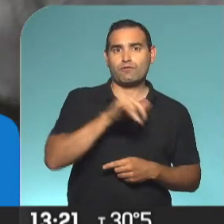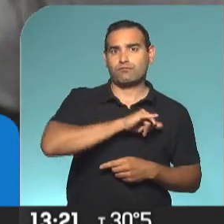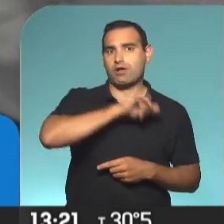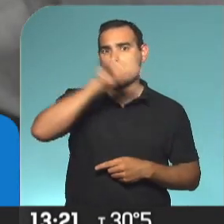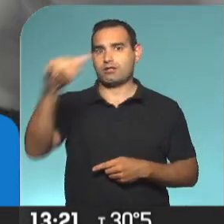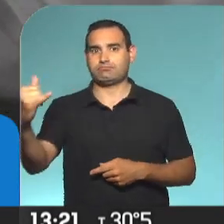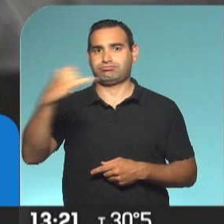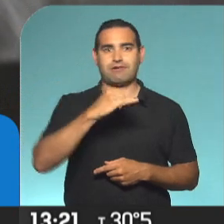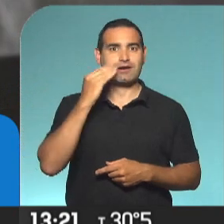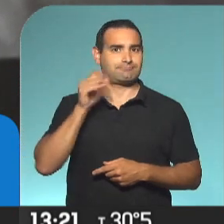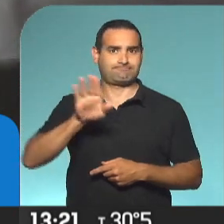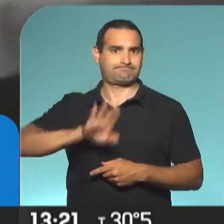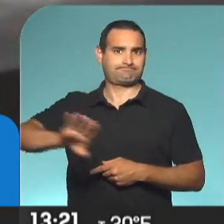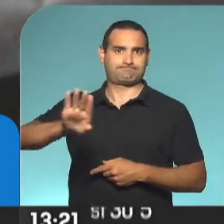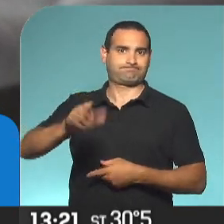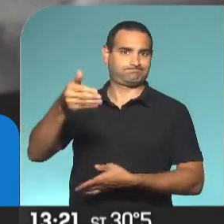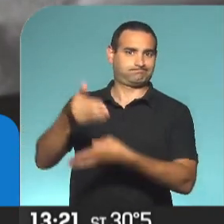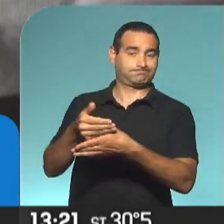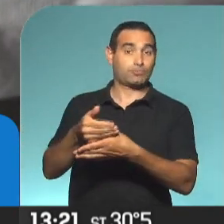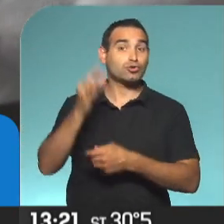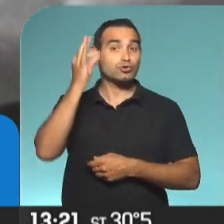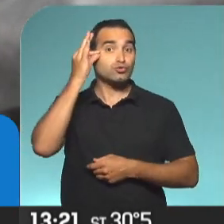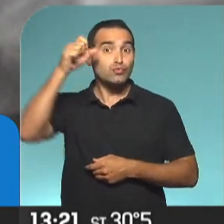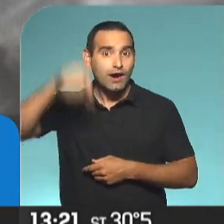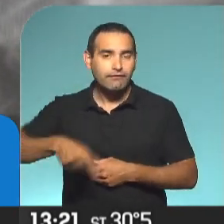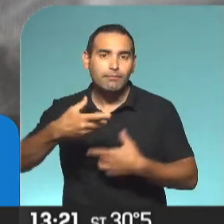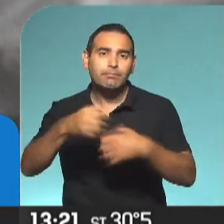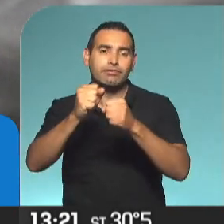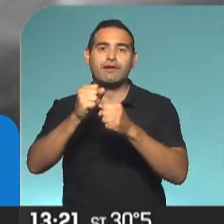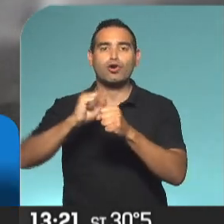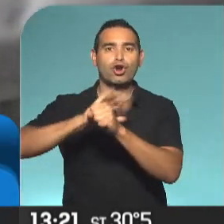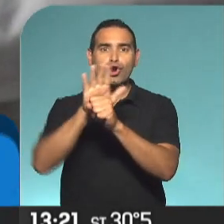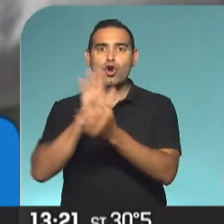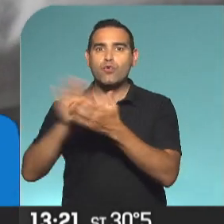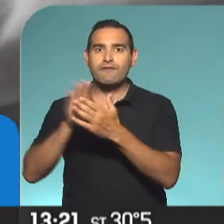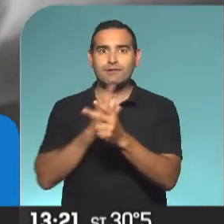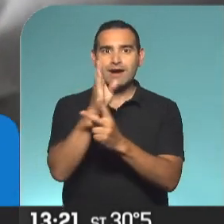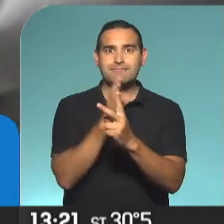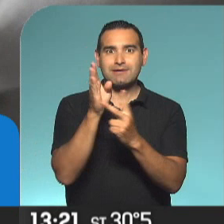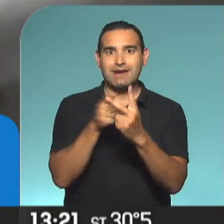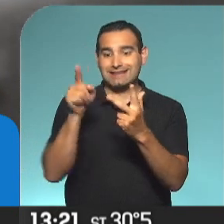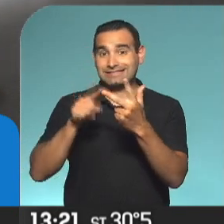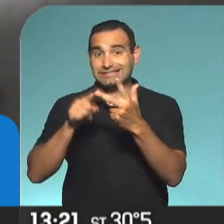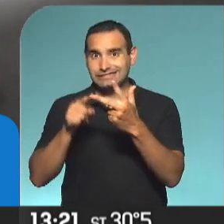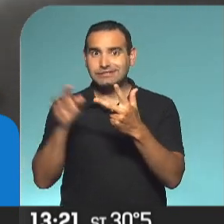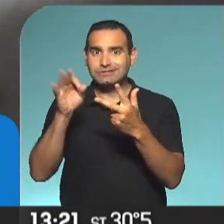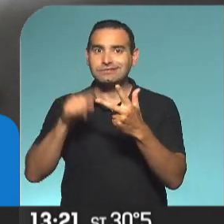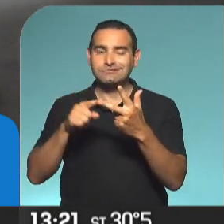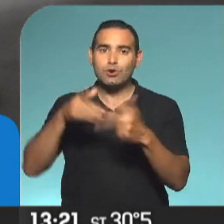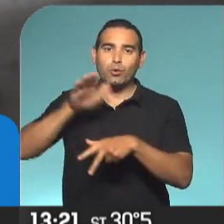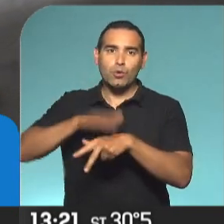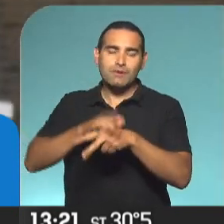Bretaña. A todo esto, Sudáfrica identificó una nueva variante de coronavirus que sería responsable de la segunda